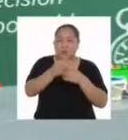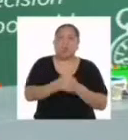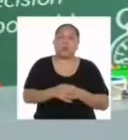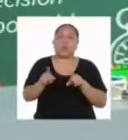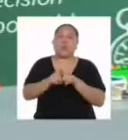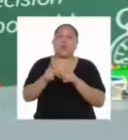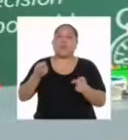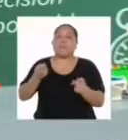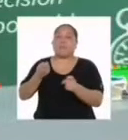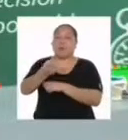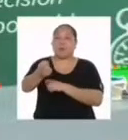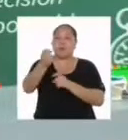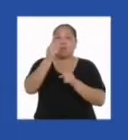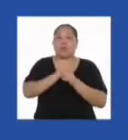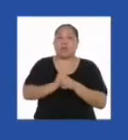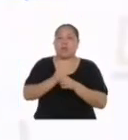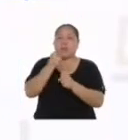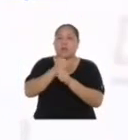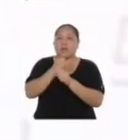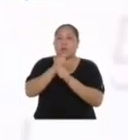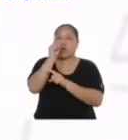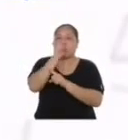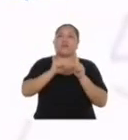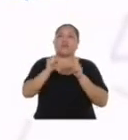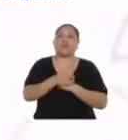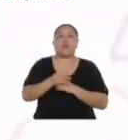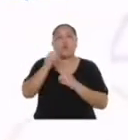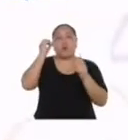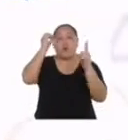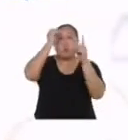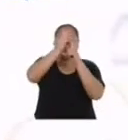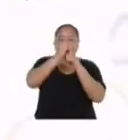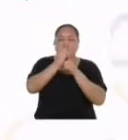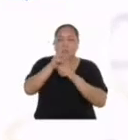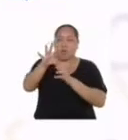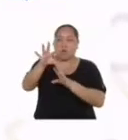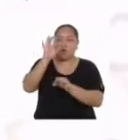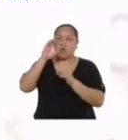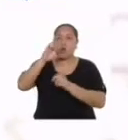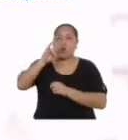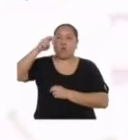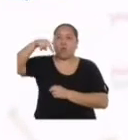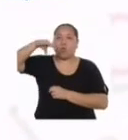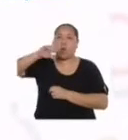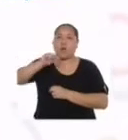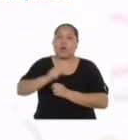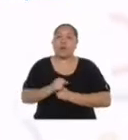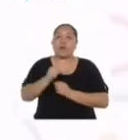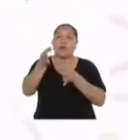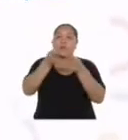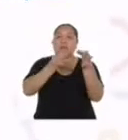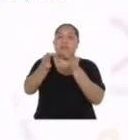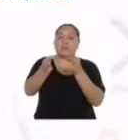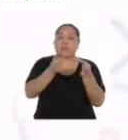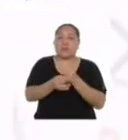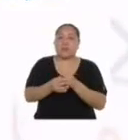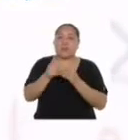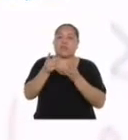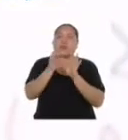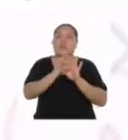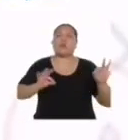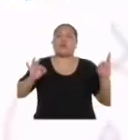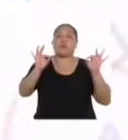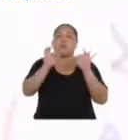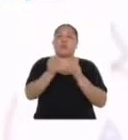actores sociales. Y el reto de hoy será, identifica una cuenca hidrográfica y explica su potencial de aprovechamiento.